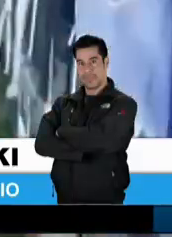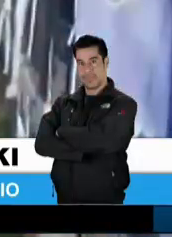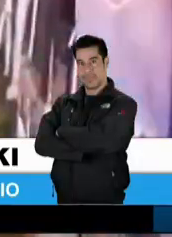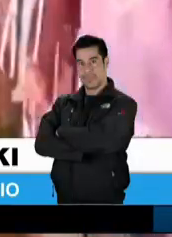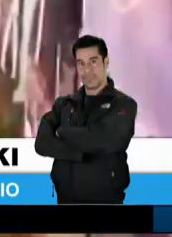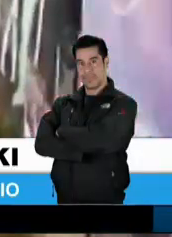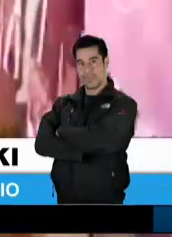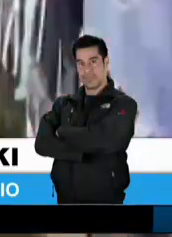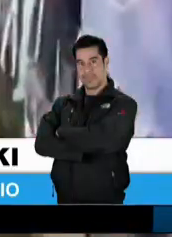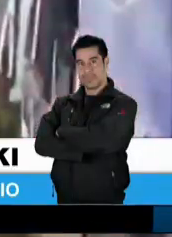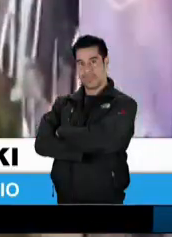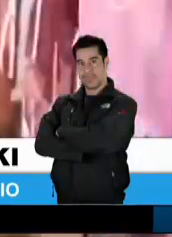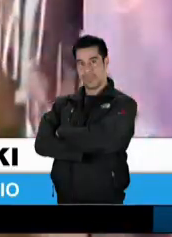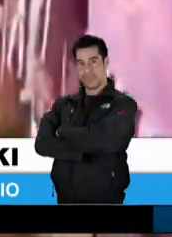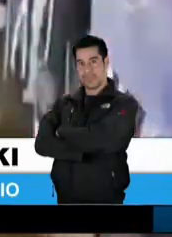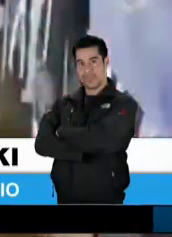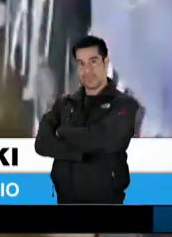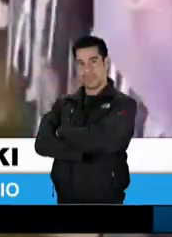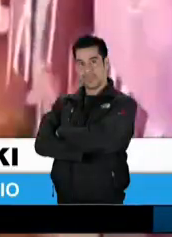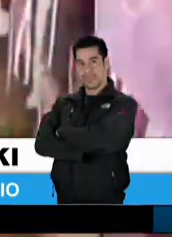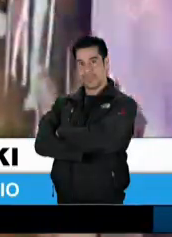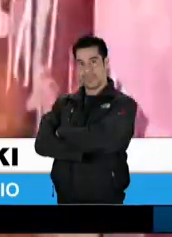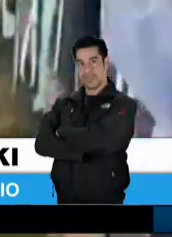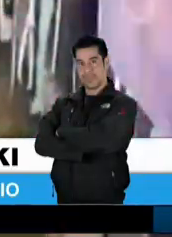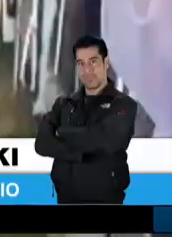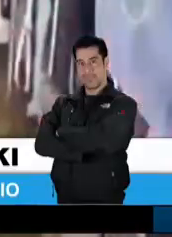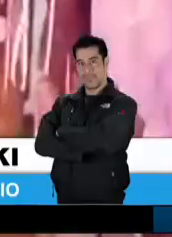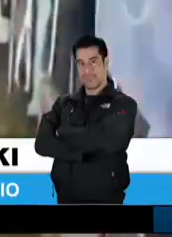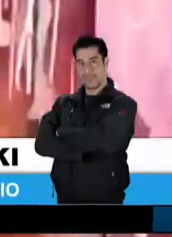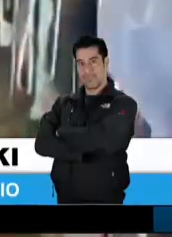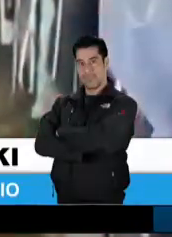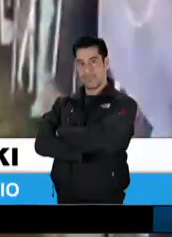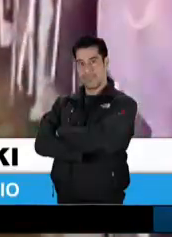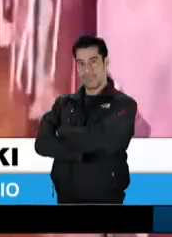la PDI para poder indagar y dar con el paradero de